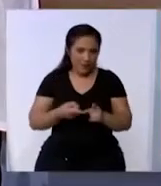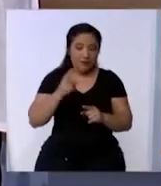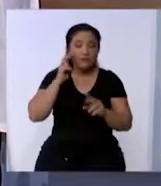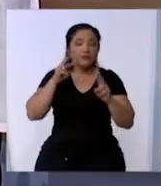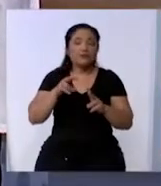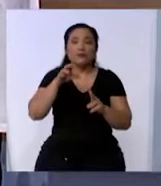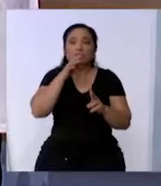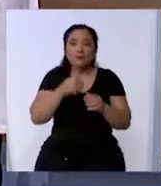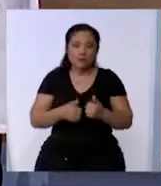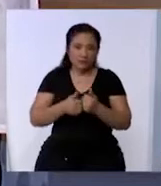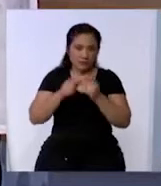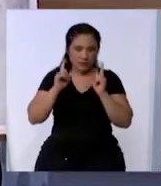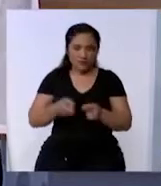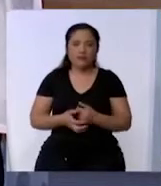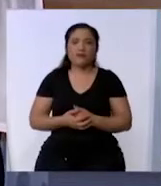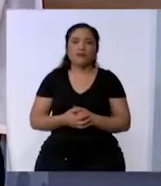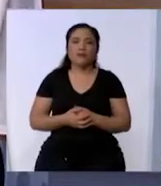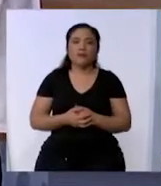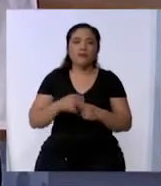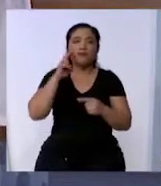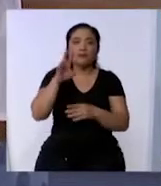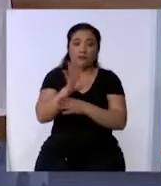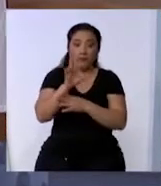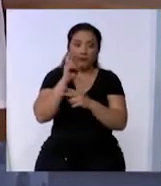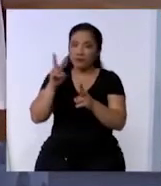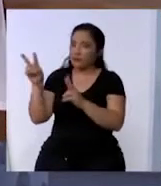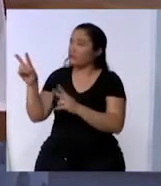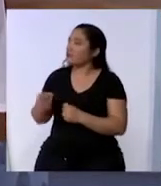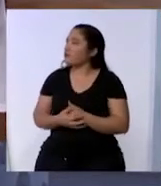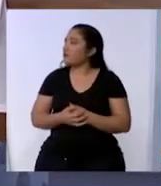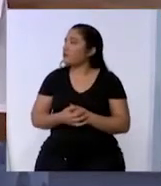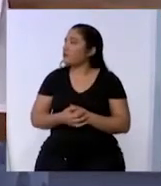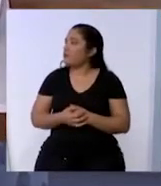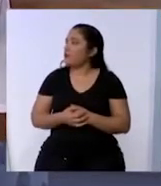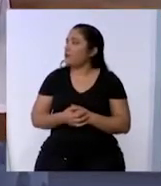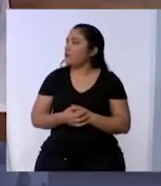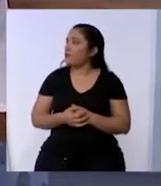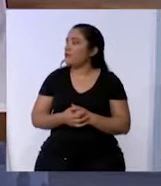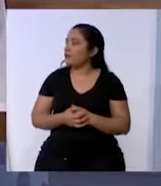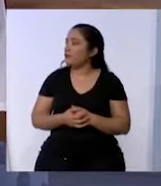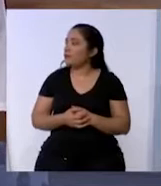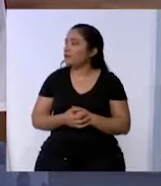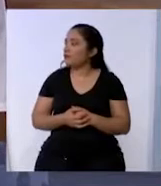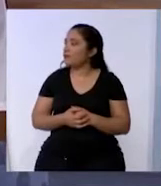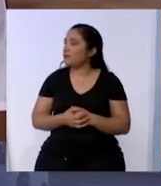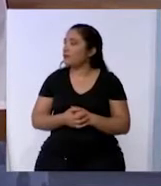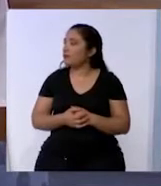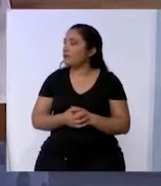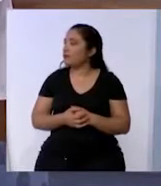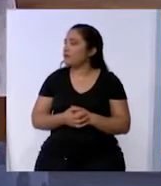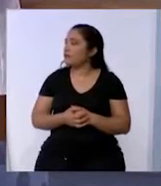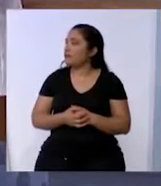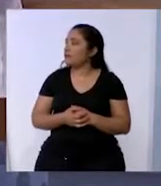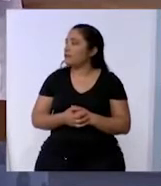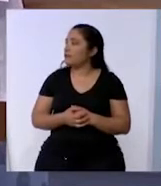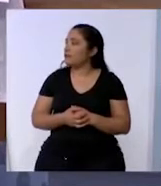imagen tengo, ¿verdad?, lo que nosotros llamamos electrodo, ¿verdad? Esto que ustedes ven es un electrodo que es... mezclo